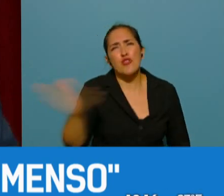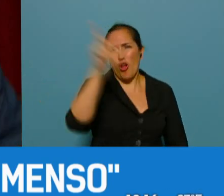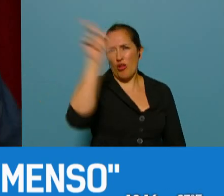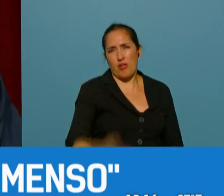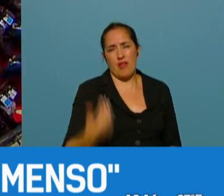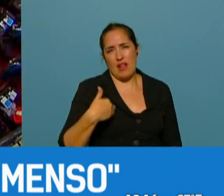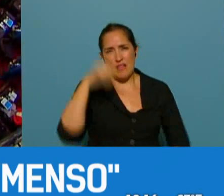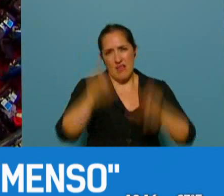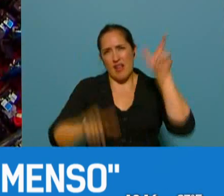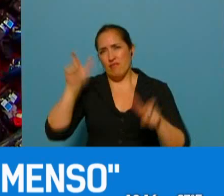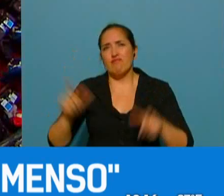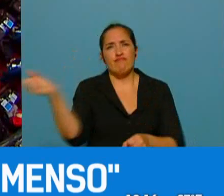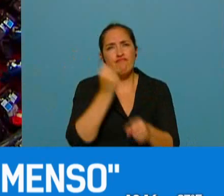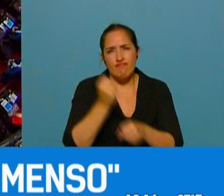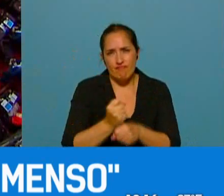largo y ancho del país.